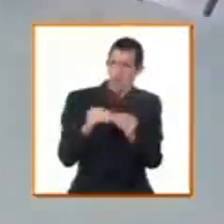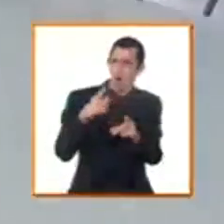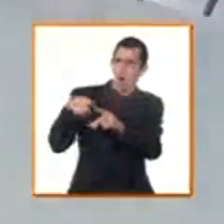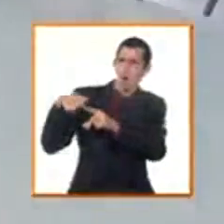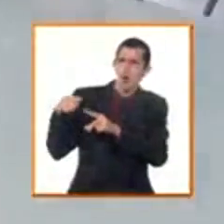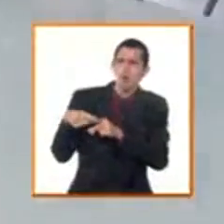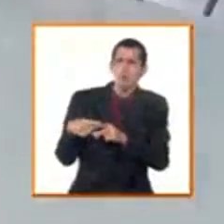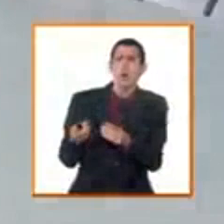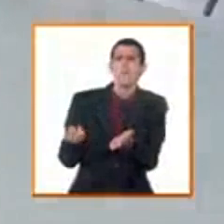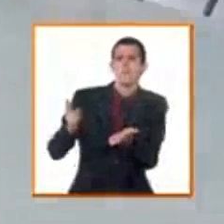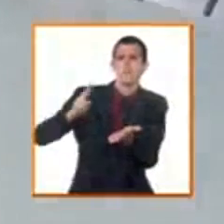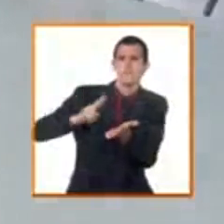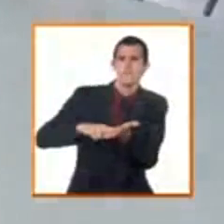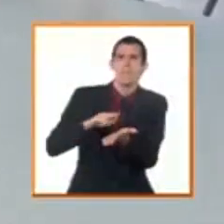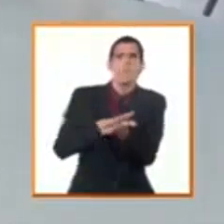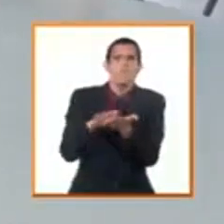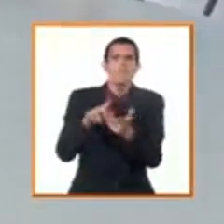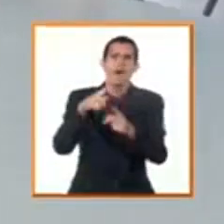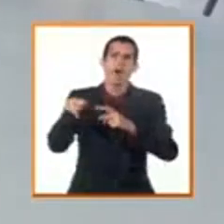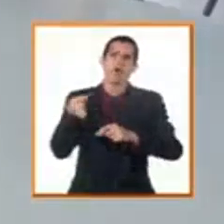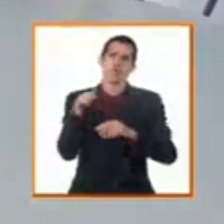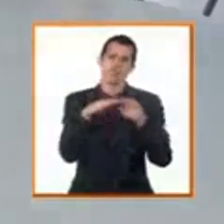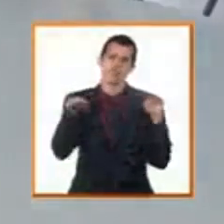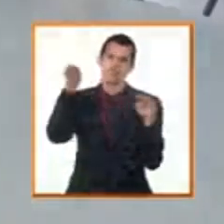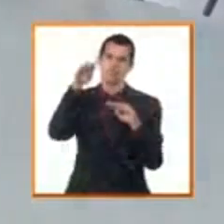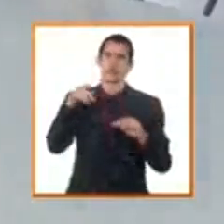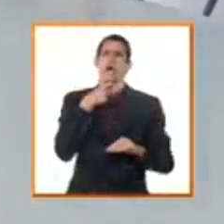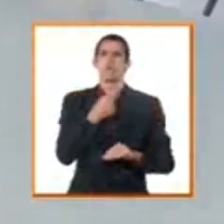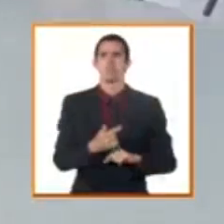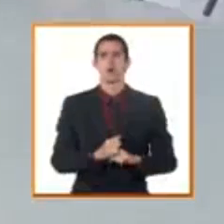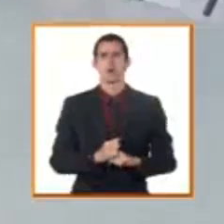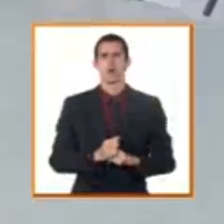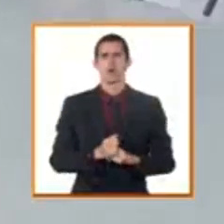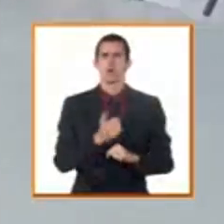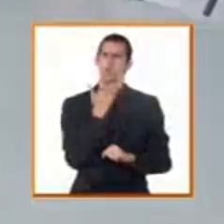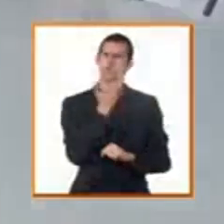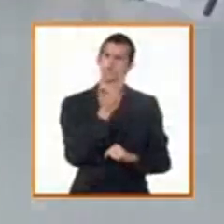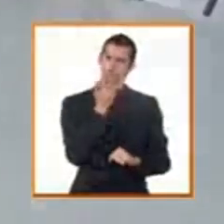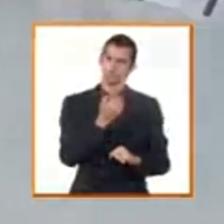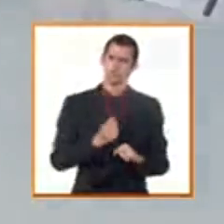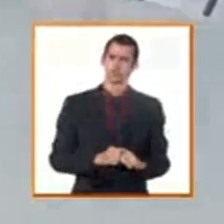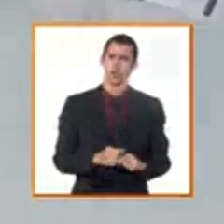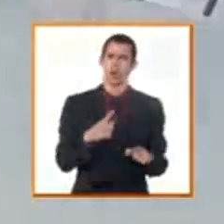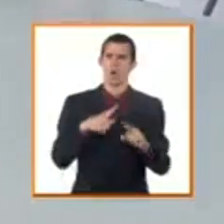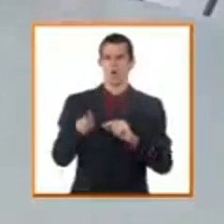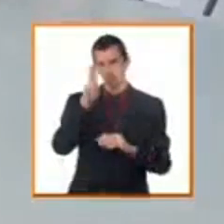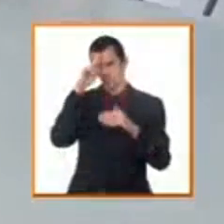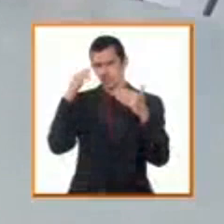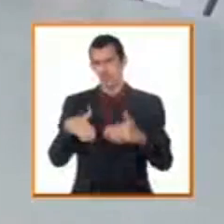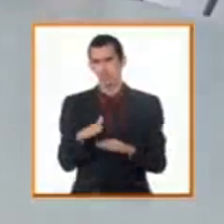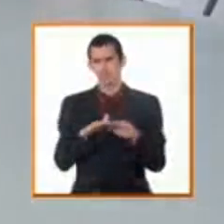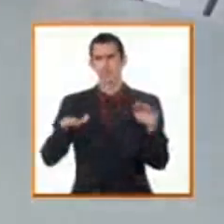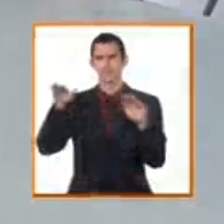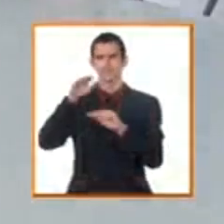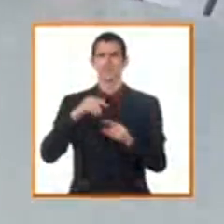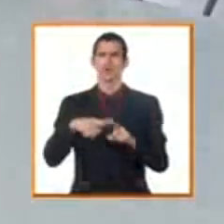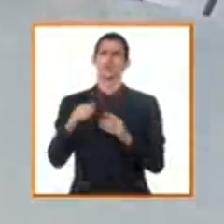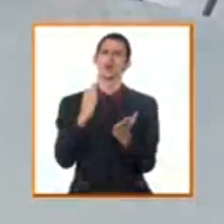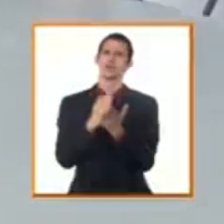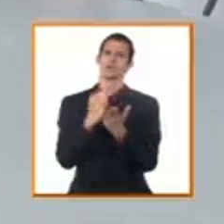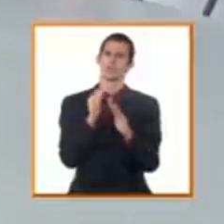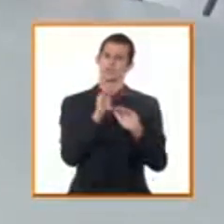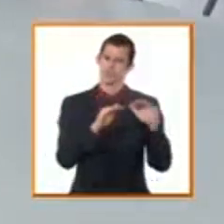organismos, siendo estos el Ministerio del Interior, el Ministerio de Salud Pública, el Ministerio de Educación y de